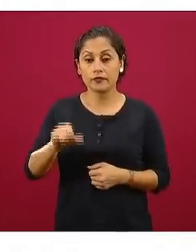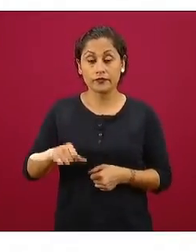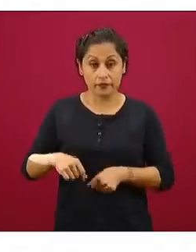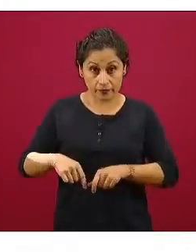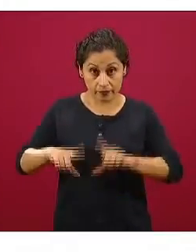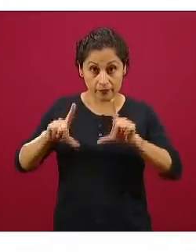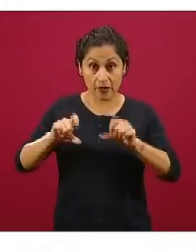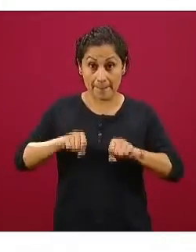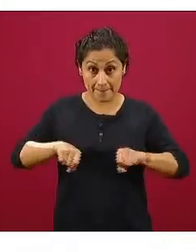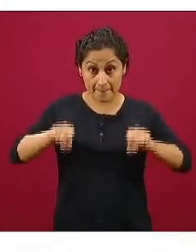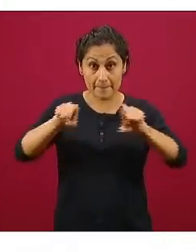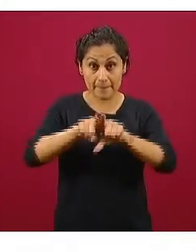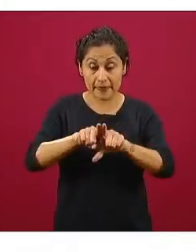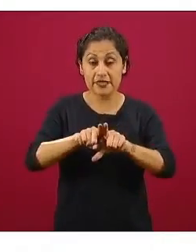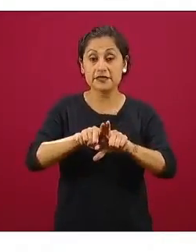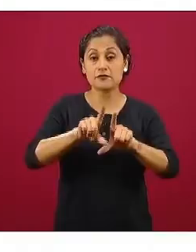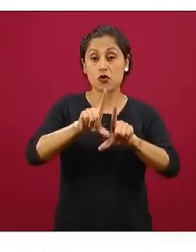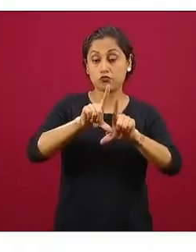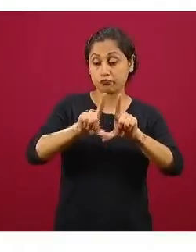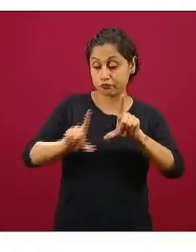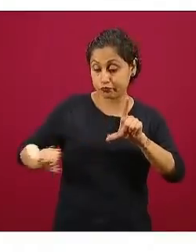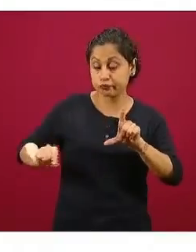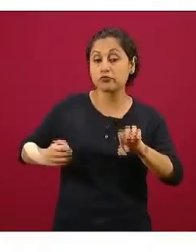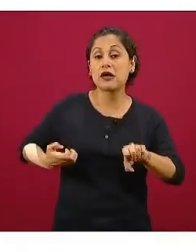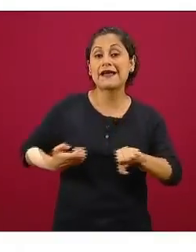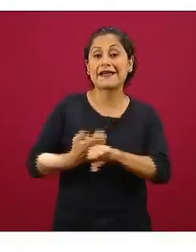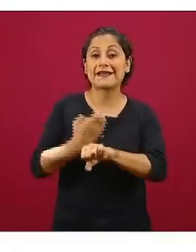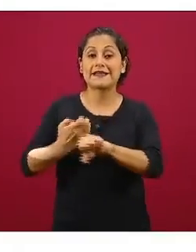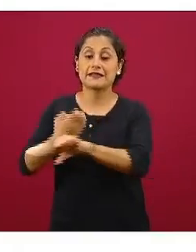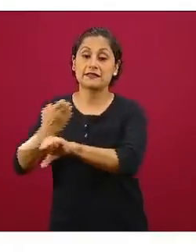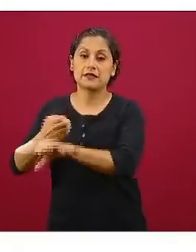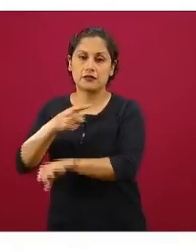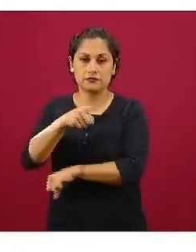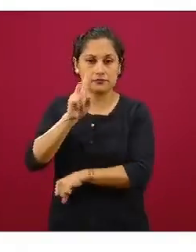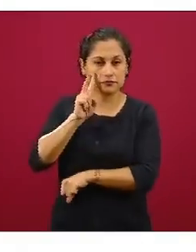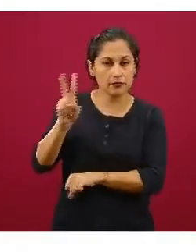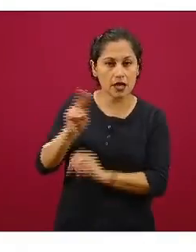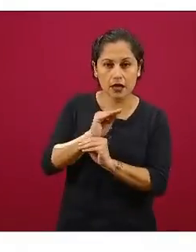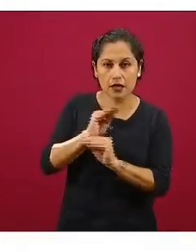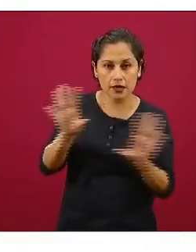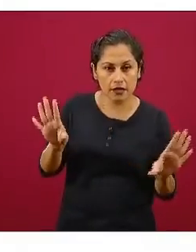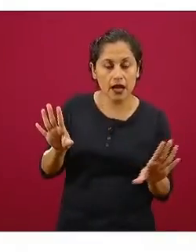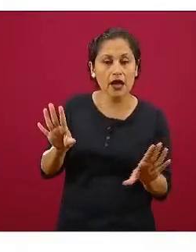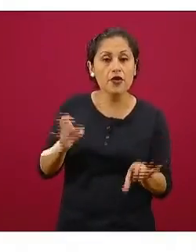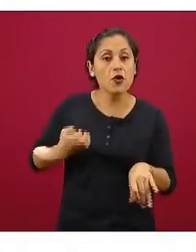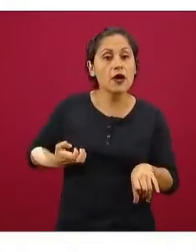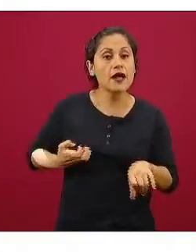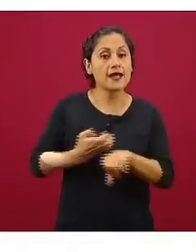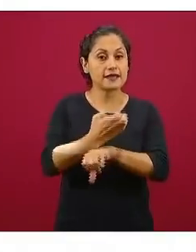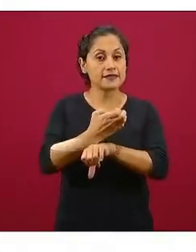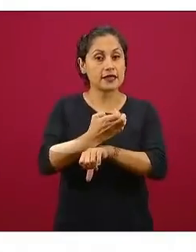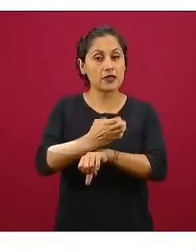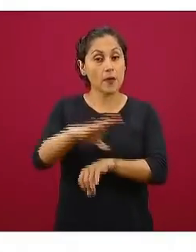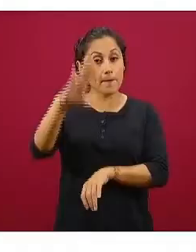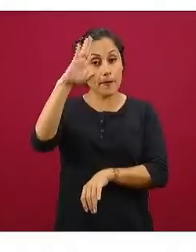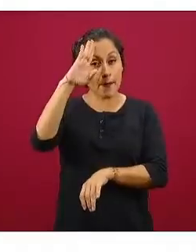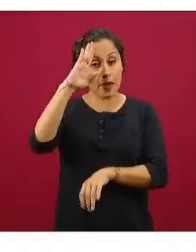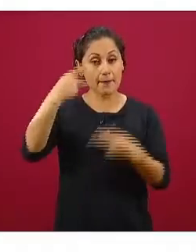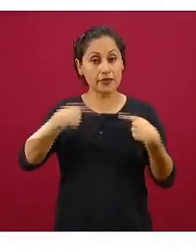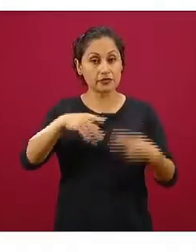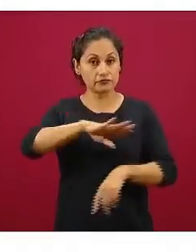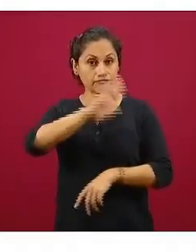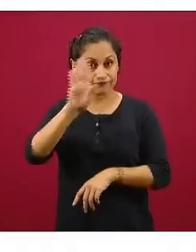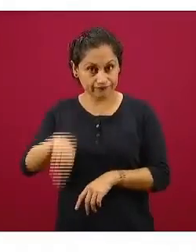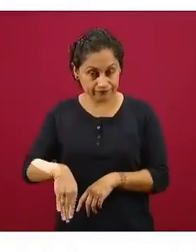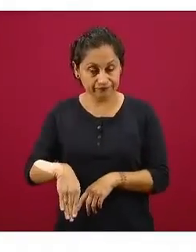por entidad federativa para también poder identificar en cuál se encuentra la mayor carga de defunciones y